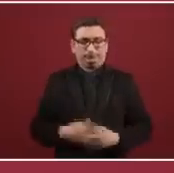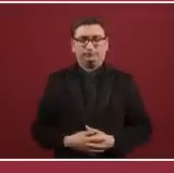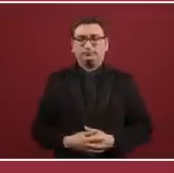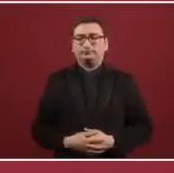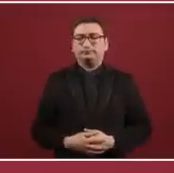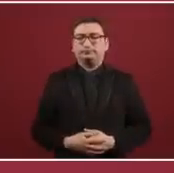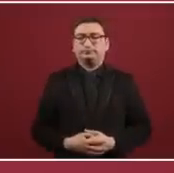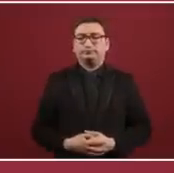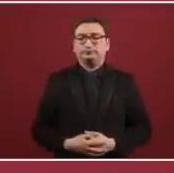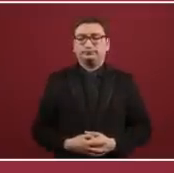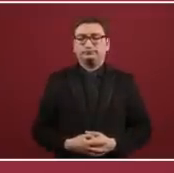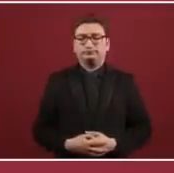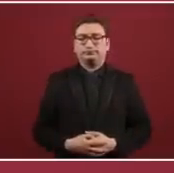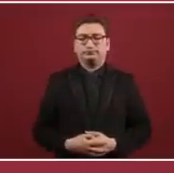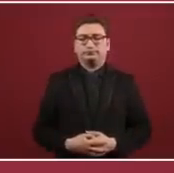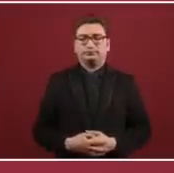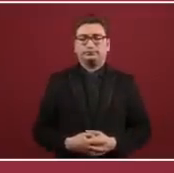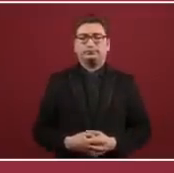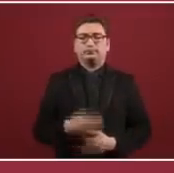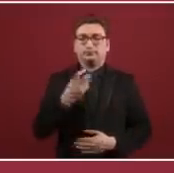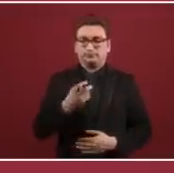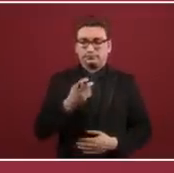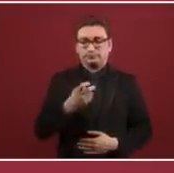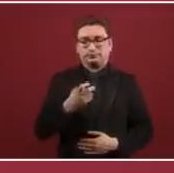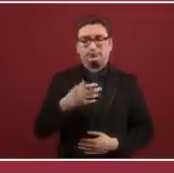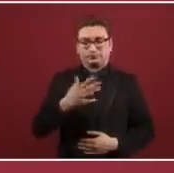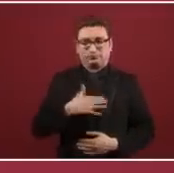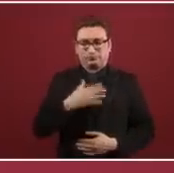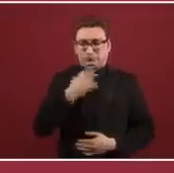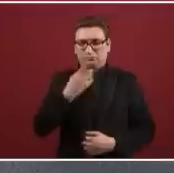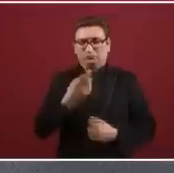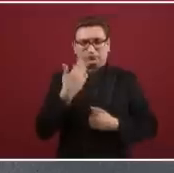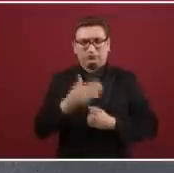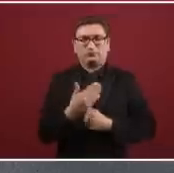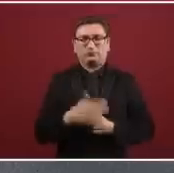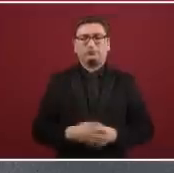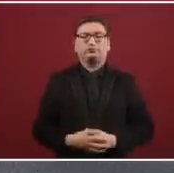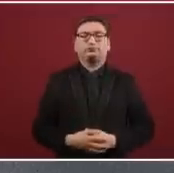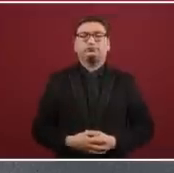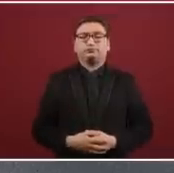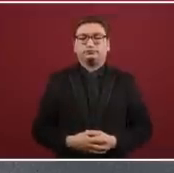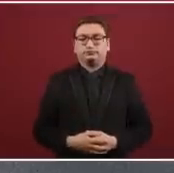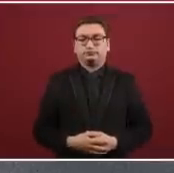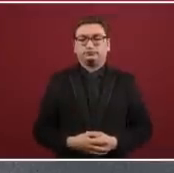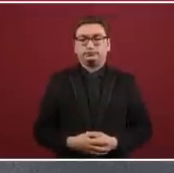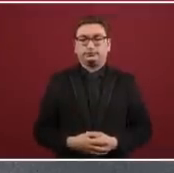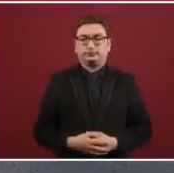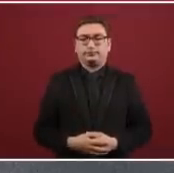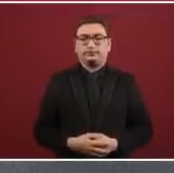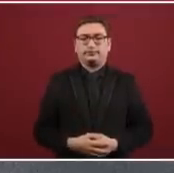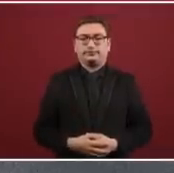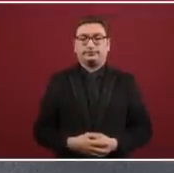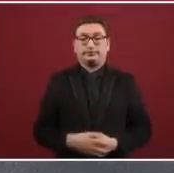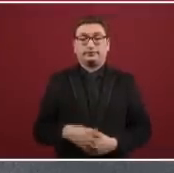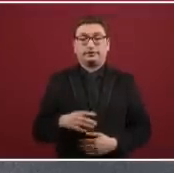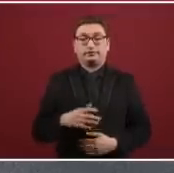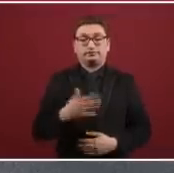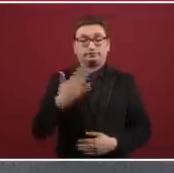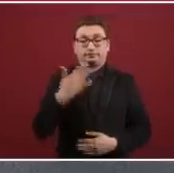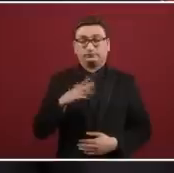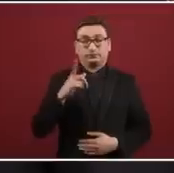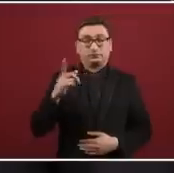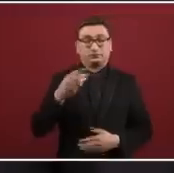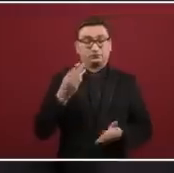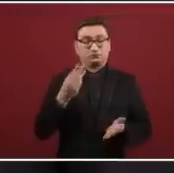Entonces, el que haya dicho que se aleja la amenaza de imponer